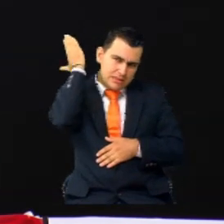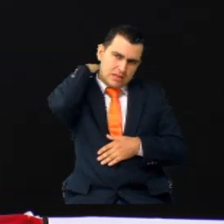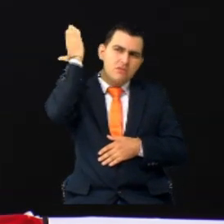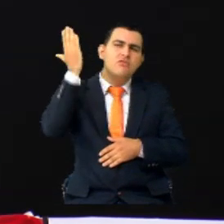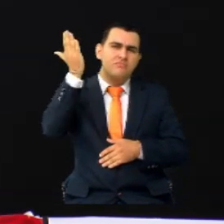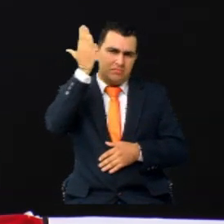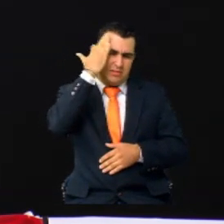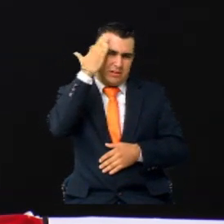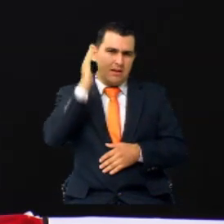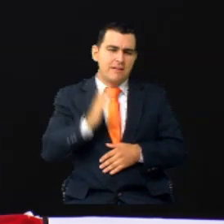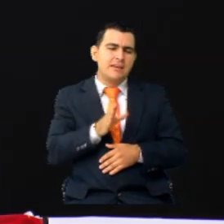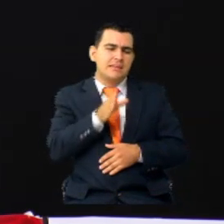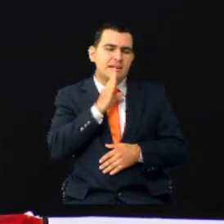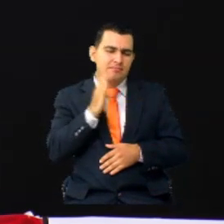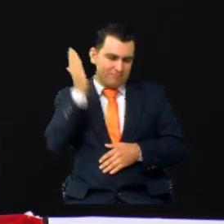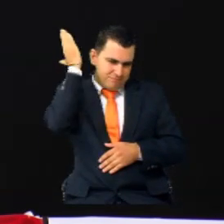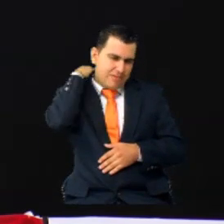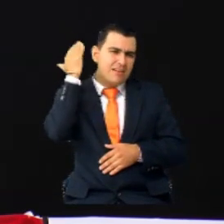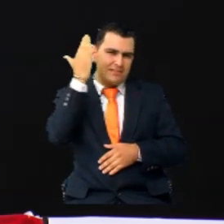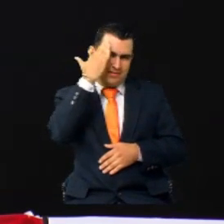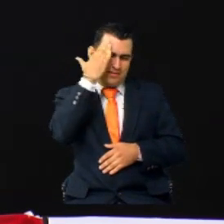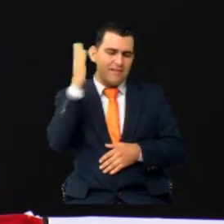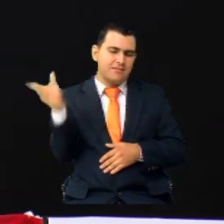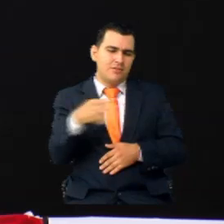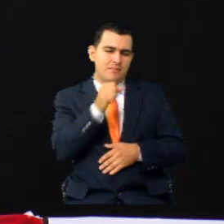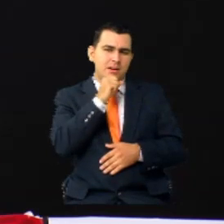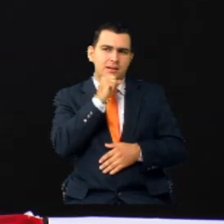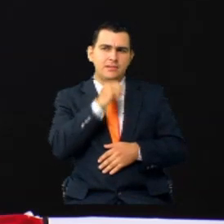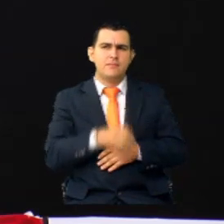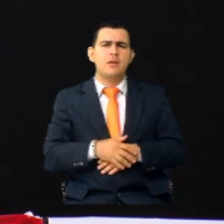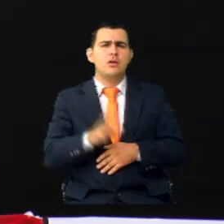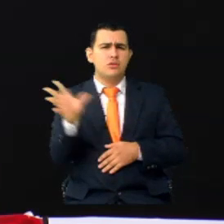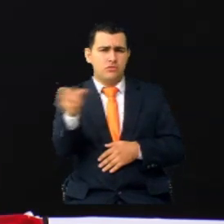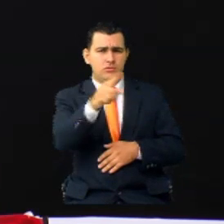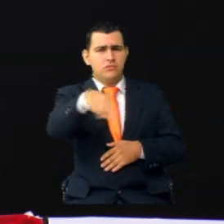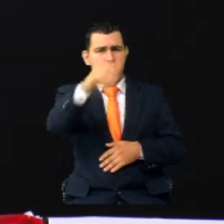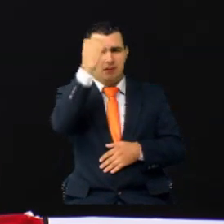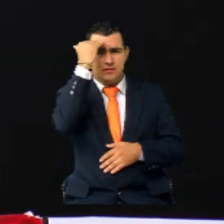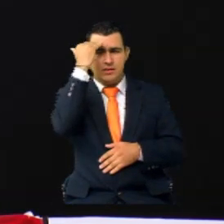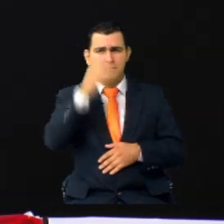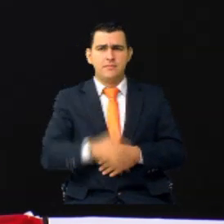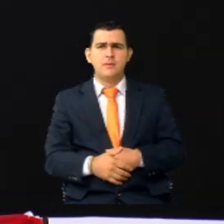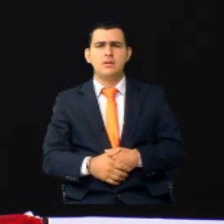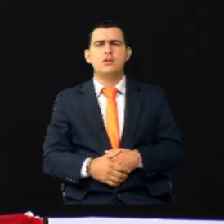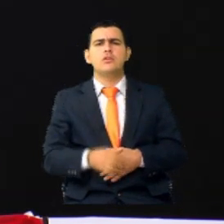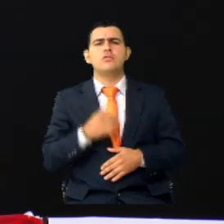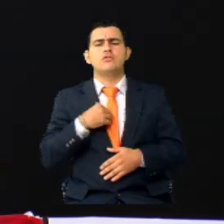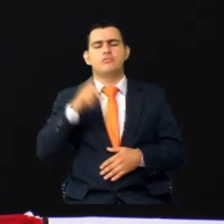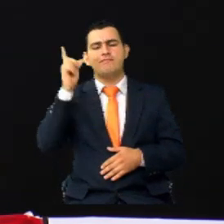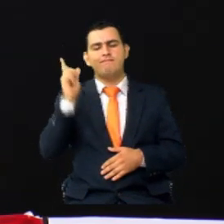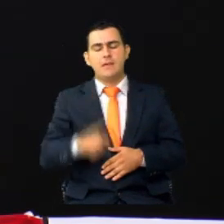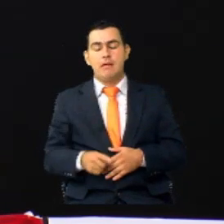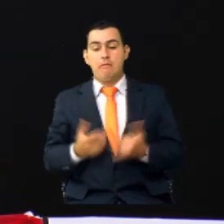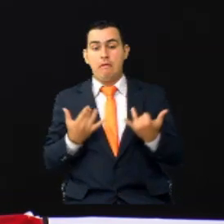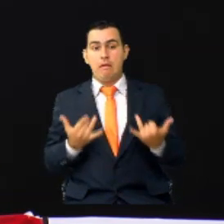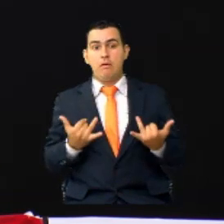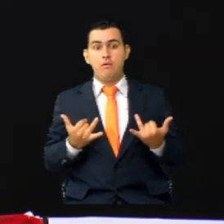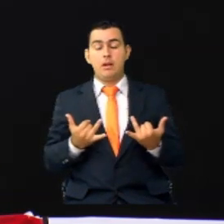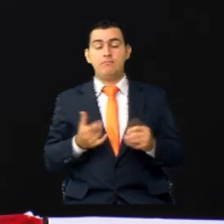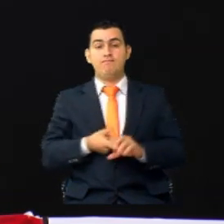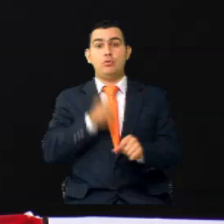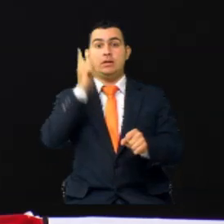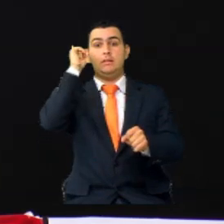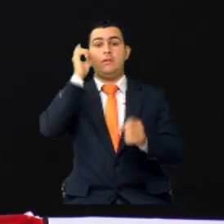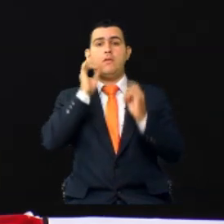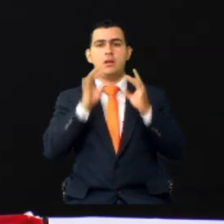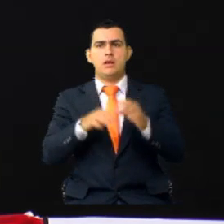y con quién me traicionaron. Barranca lo sabe, todos ustedes lo saben. Yo tengo que vivir con una realidad política y